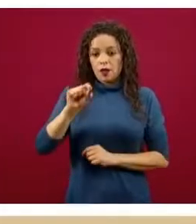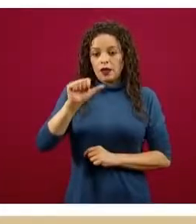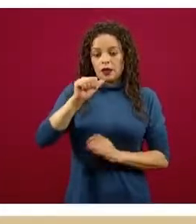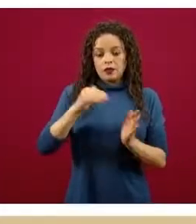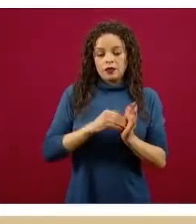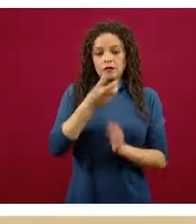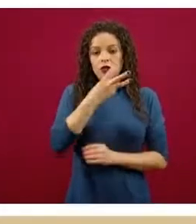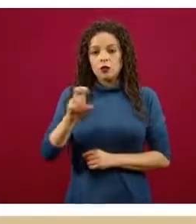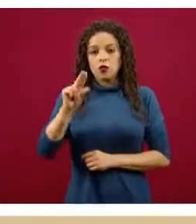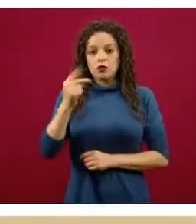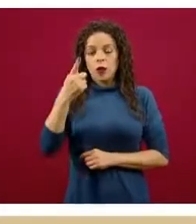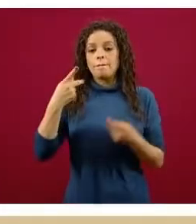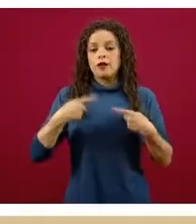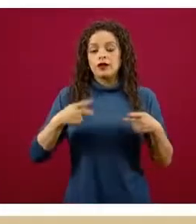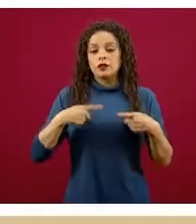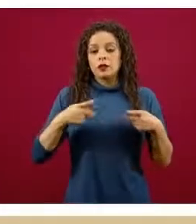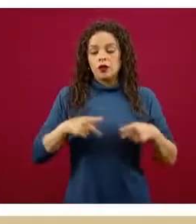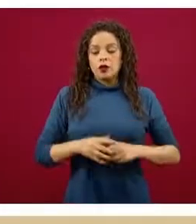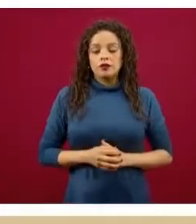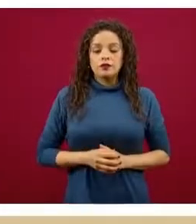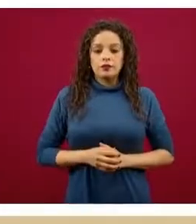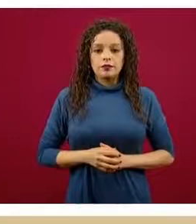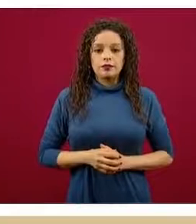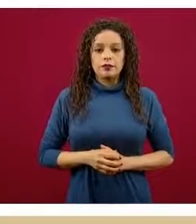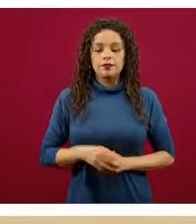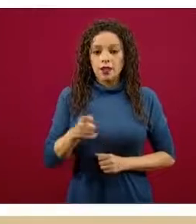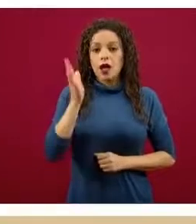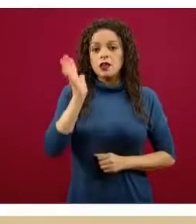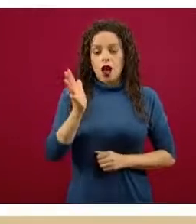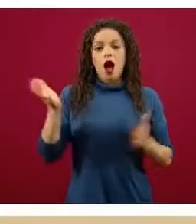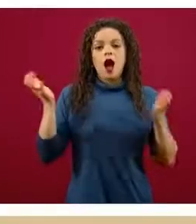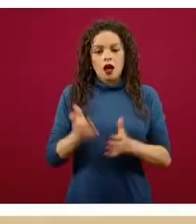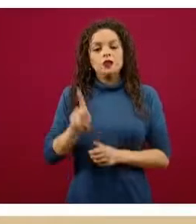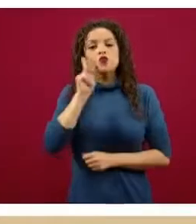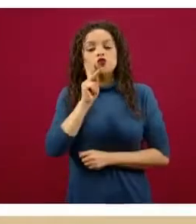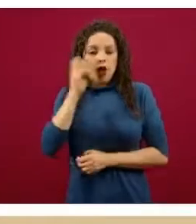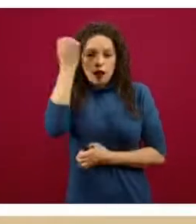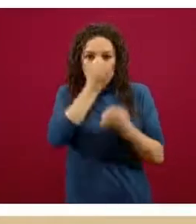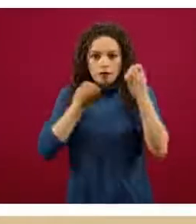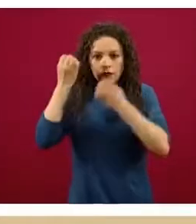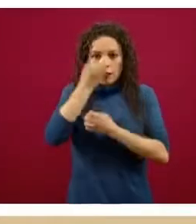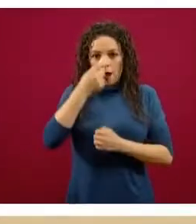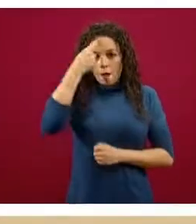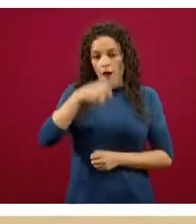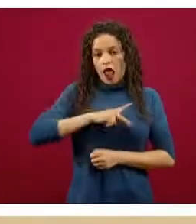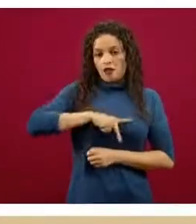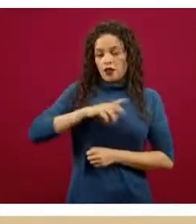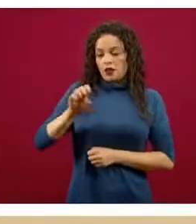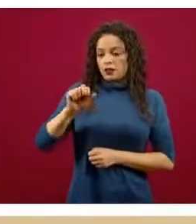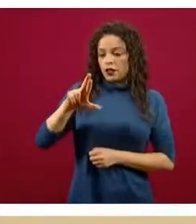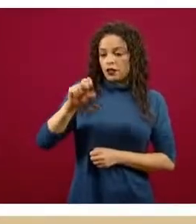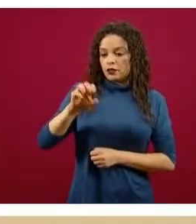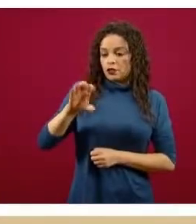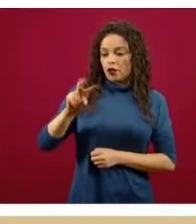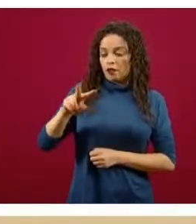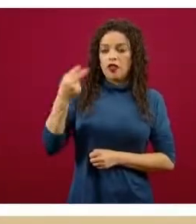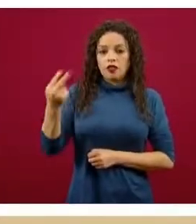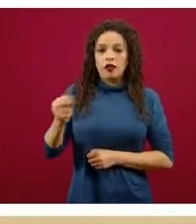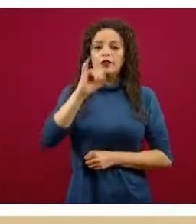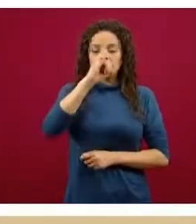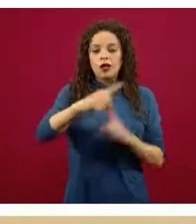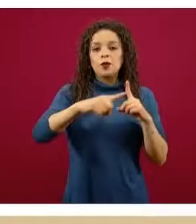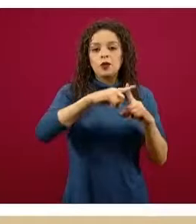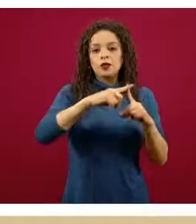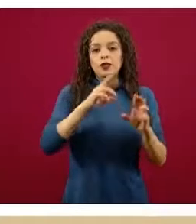26.381 personas a las que se les ha tomado una prueba de SARS-CoV-2 y han resultado positivas a la